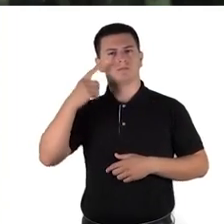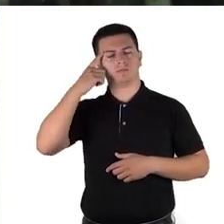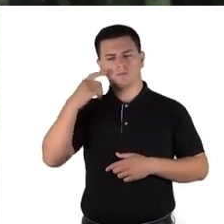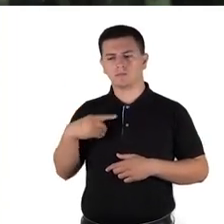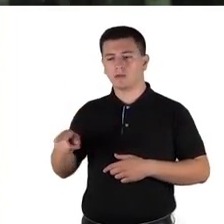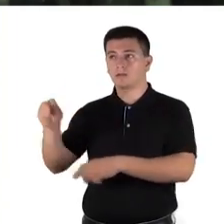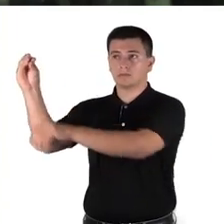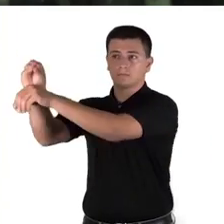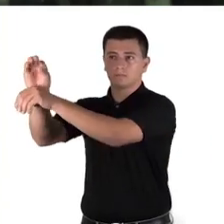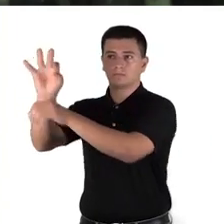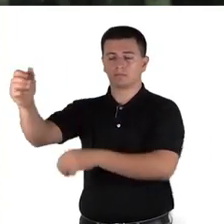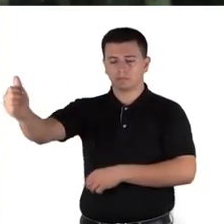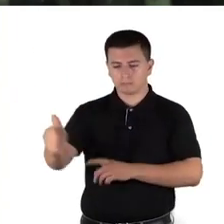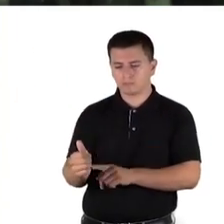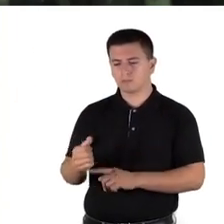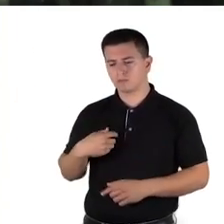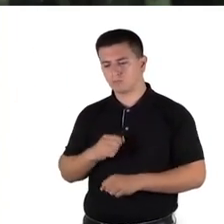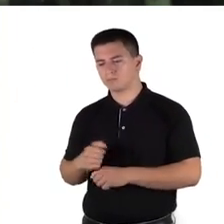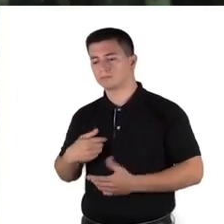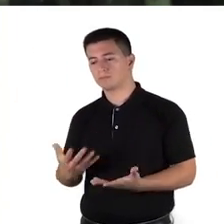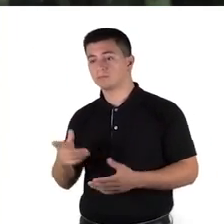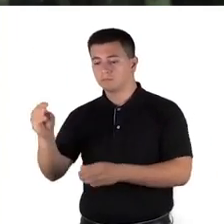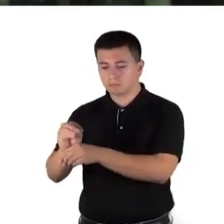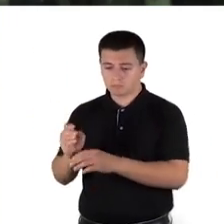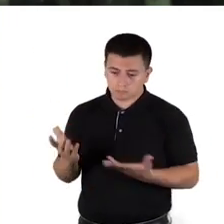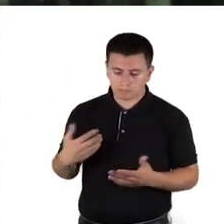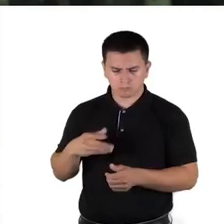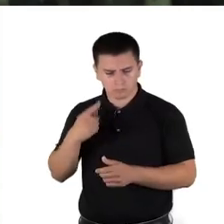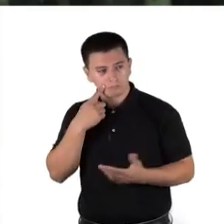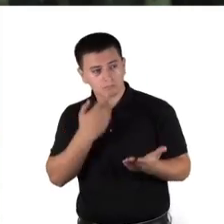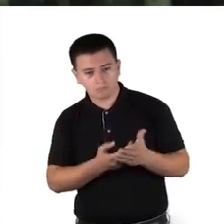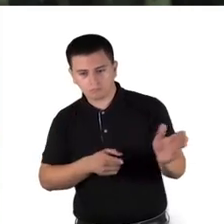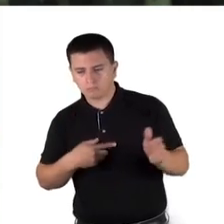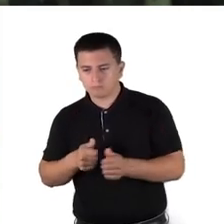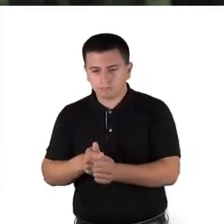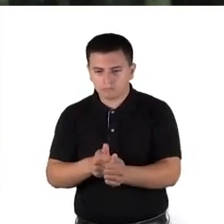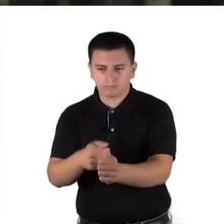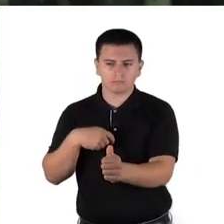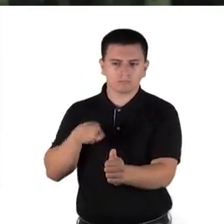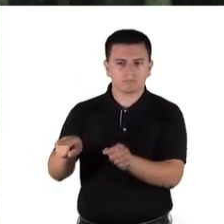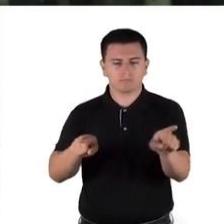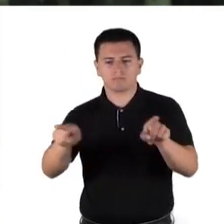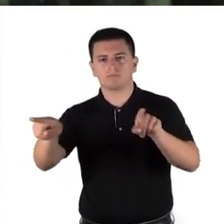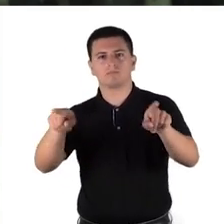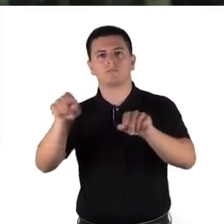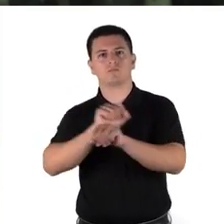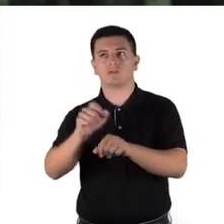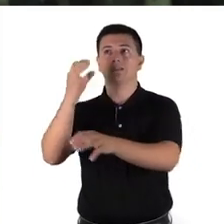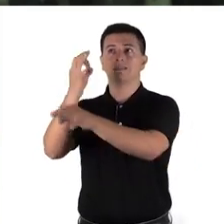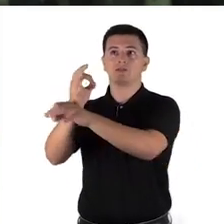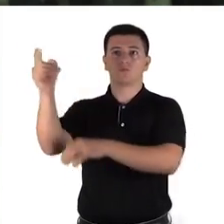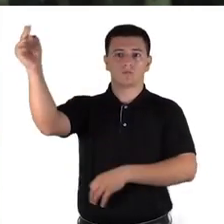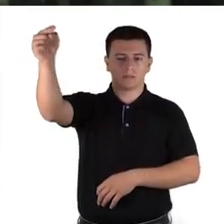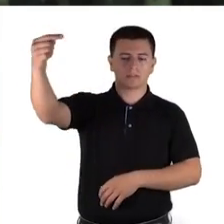Entonces, la idea es que los adultos nos convirtamos como en esos guías del aprendizaje y esos traductores, de cierta forma, de lo que aprende en la casa que lo pueda aplicar